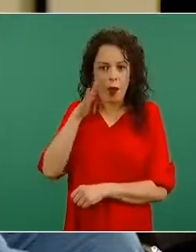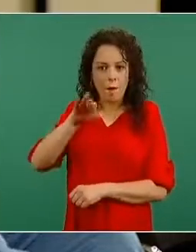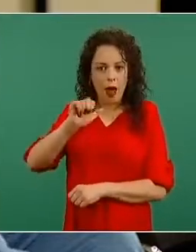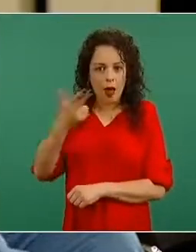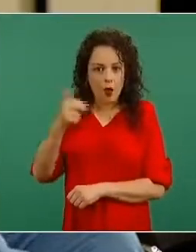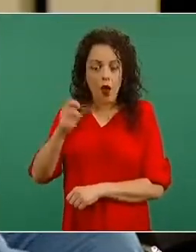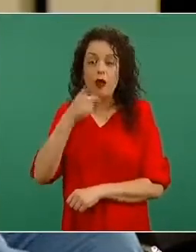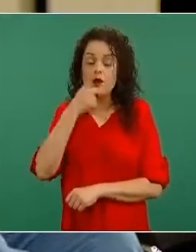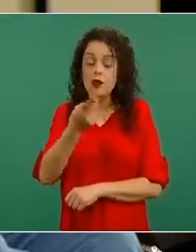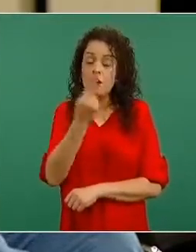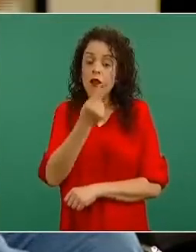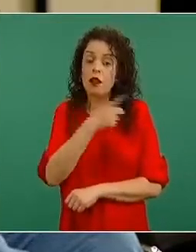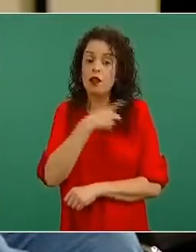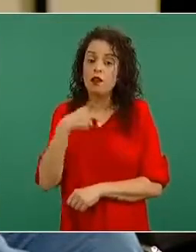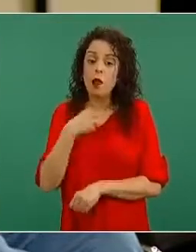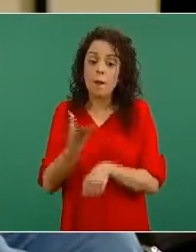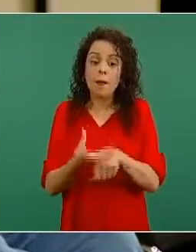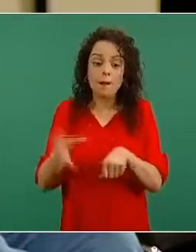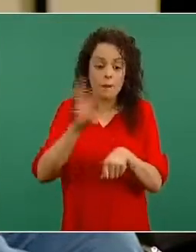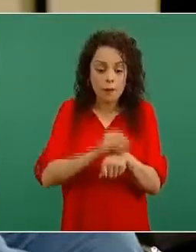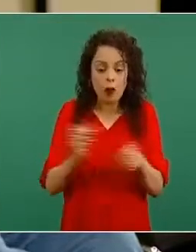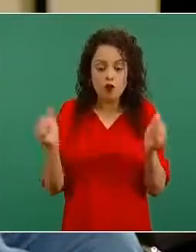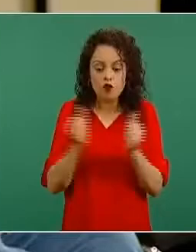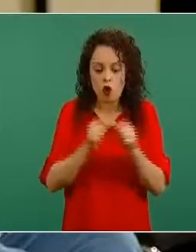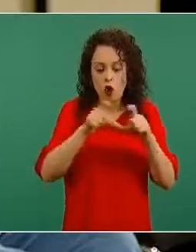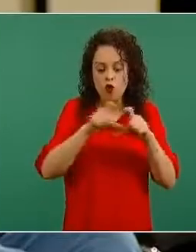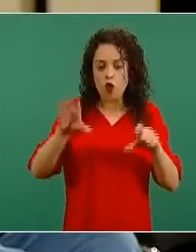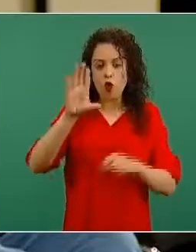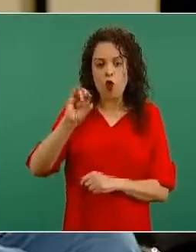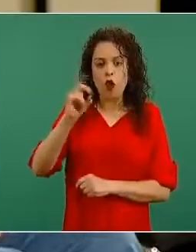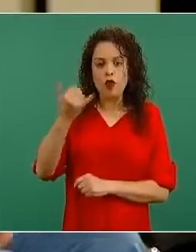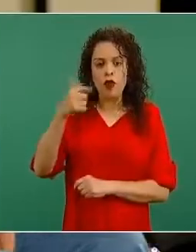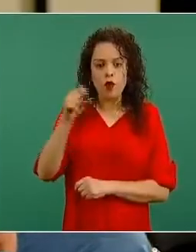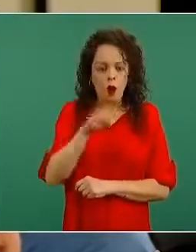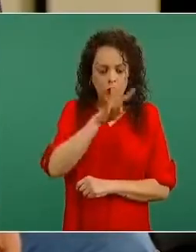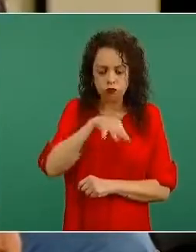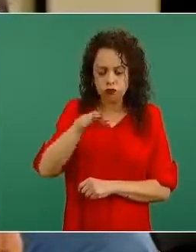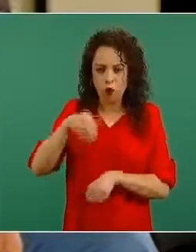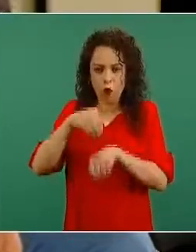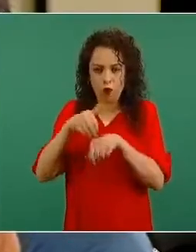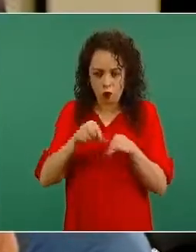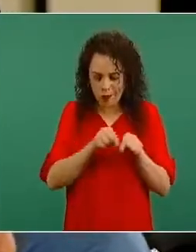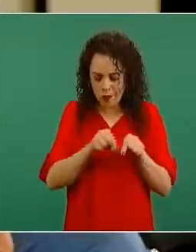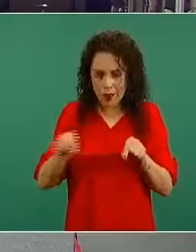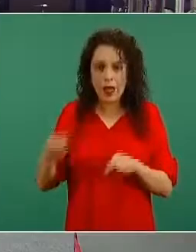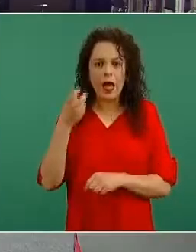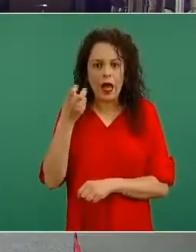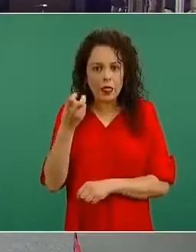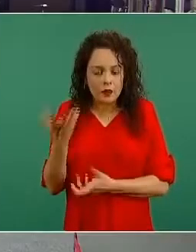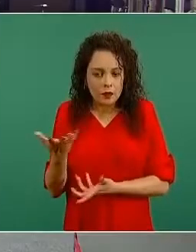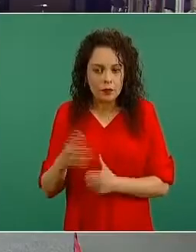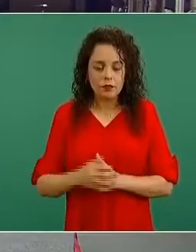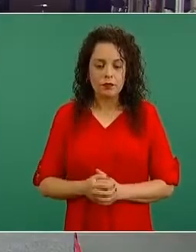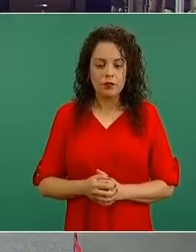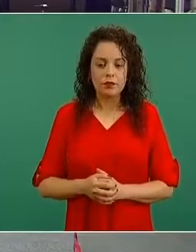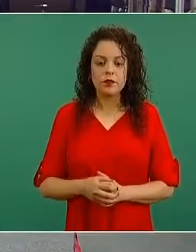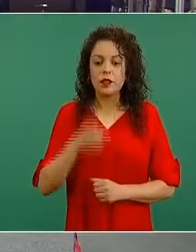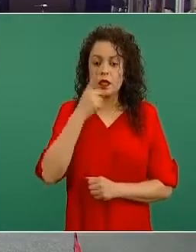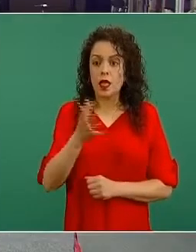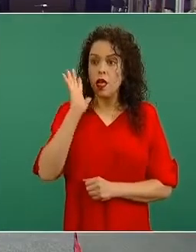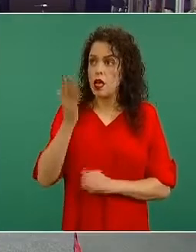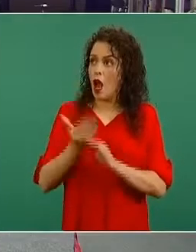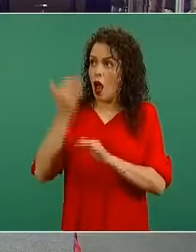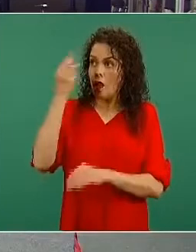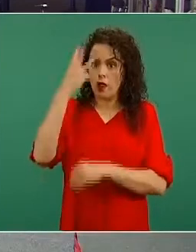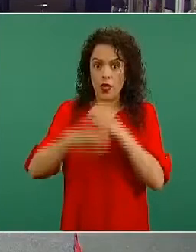barras digital tramitado ante la COFEPRIS, ¿no? Entonces, muchas personas, en estos 3 años de cuando se aprobó el uso médico